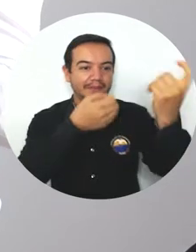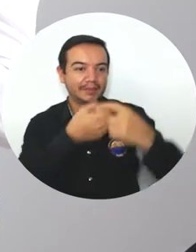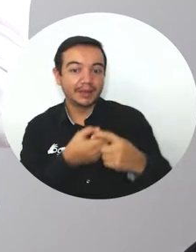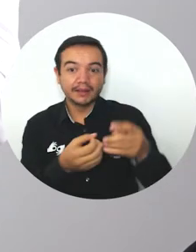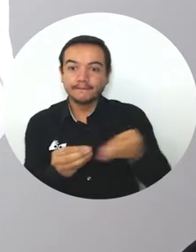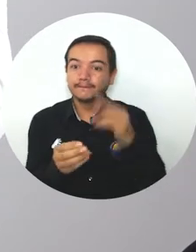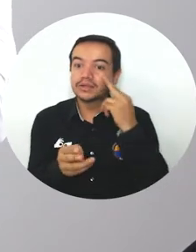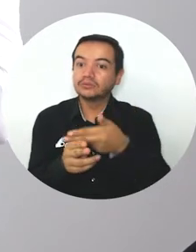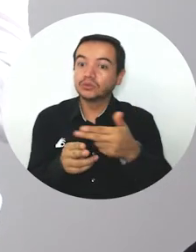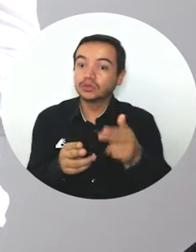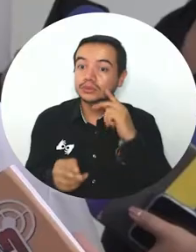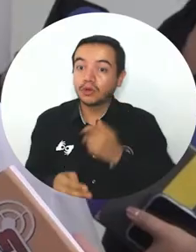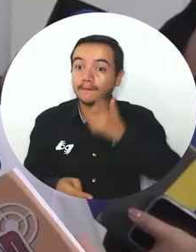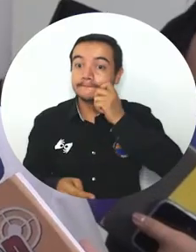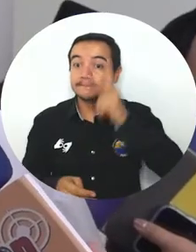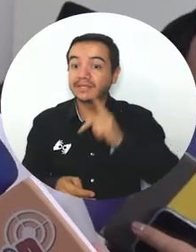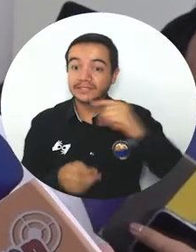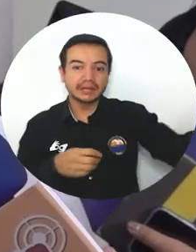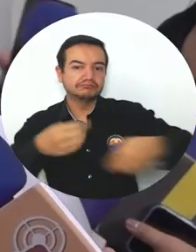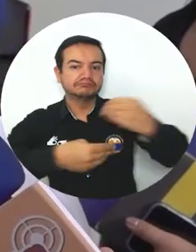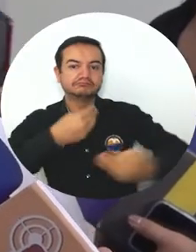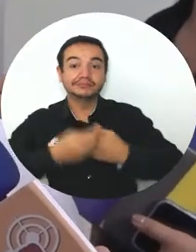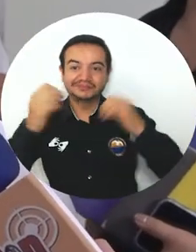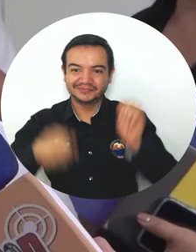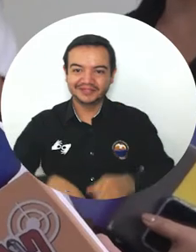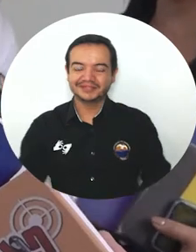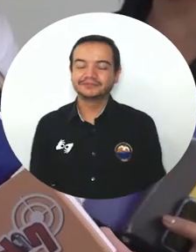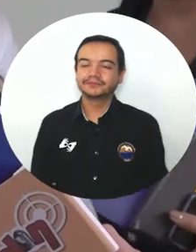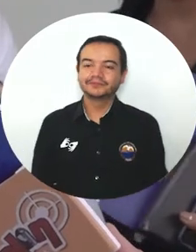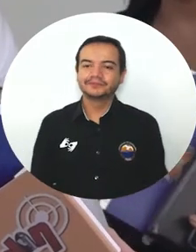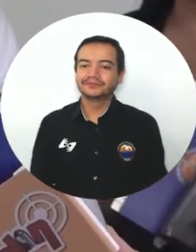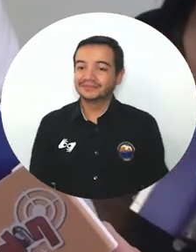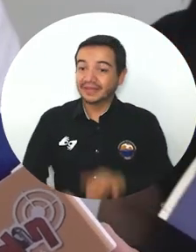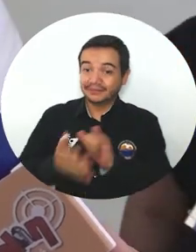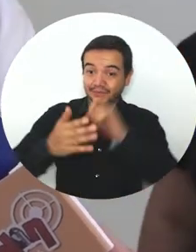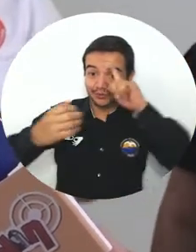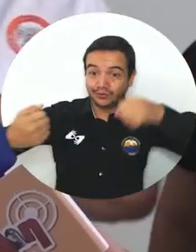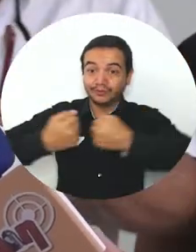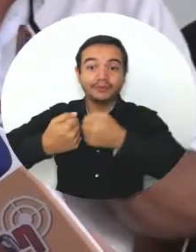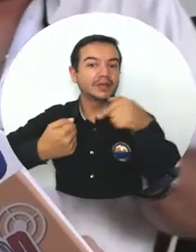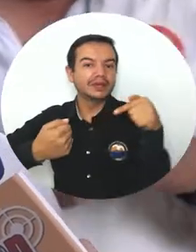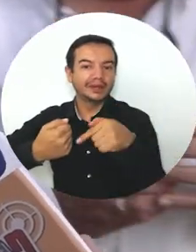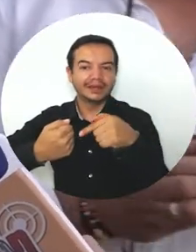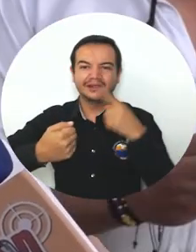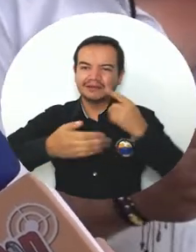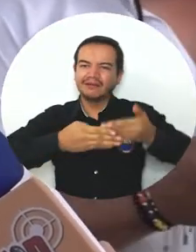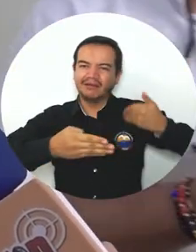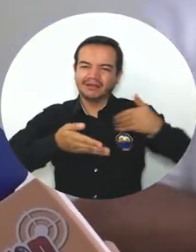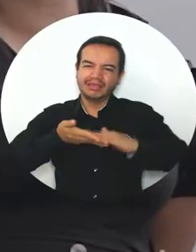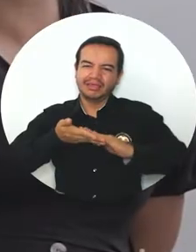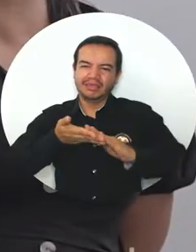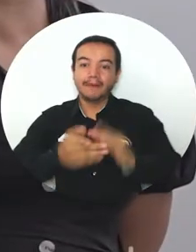forma presencial y segura a nuestra universidad. Este convenio, pues, ya lo estábamos generando, por fin se dio, y bueno, ese es el